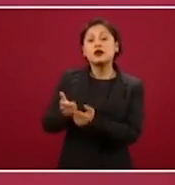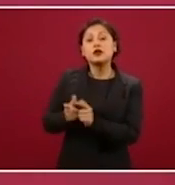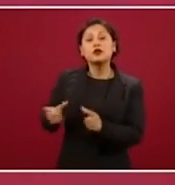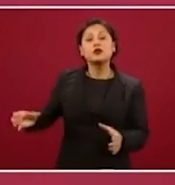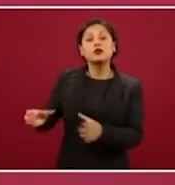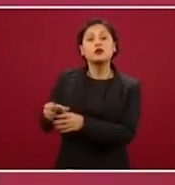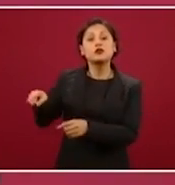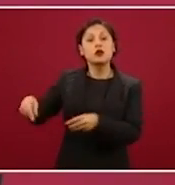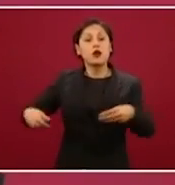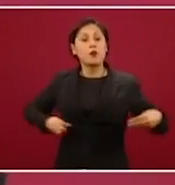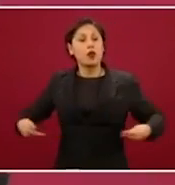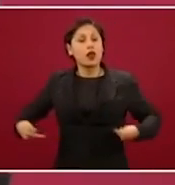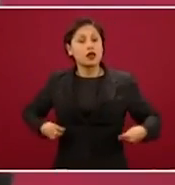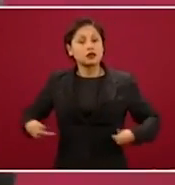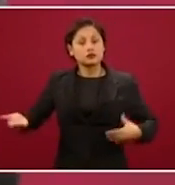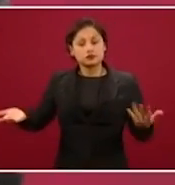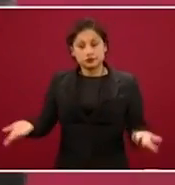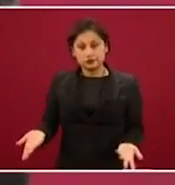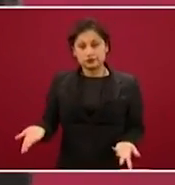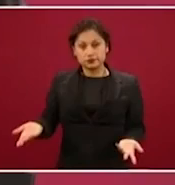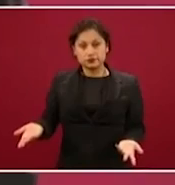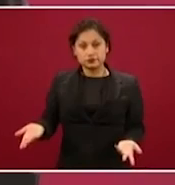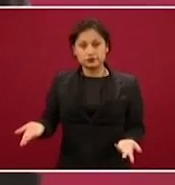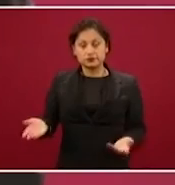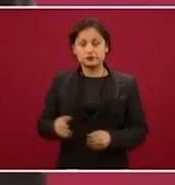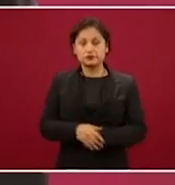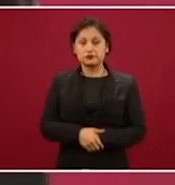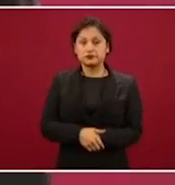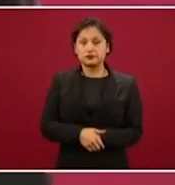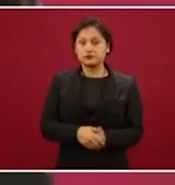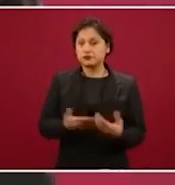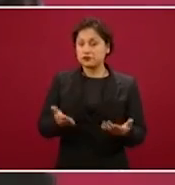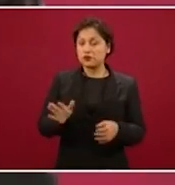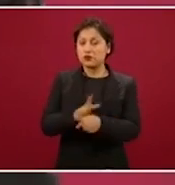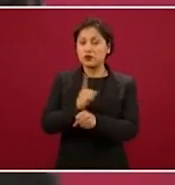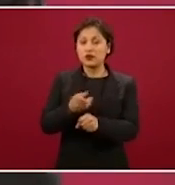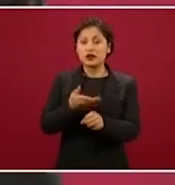que había anteriormente. Cobraban mucho.